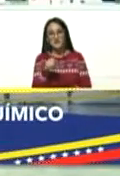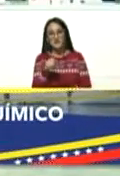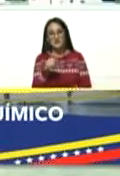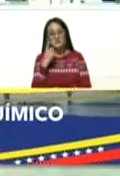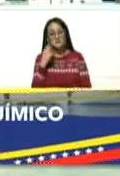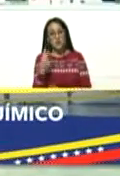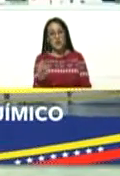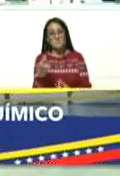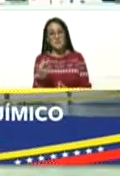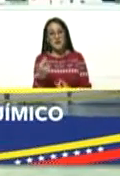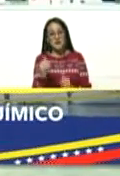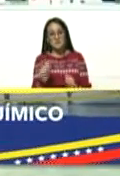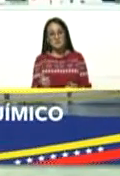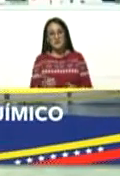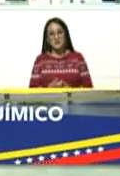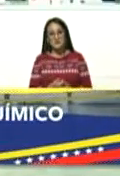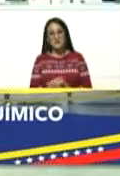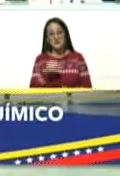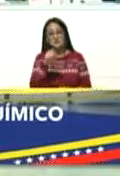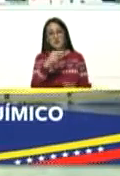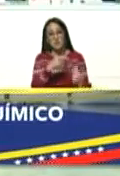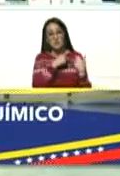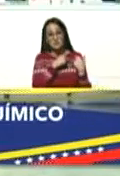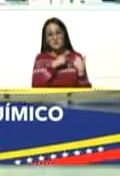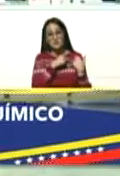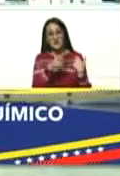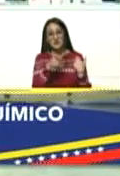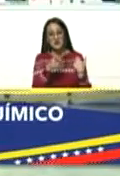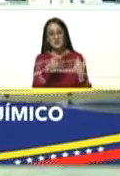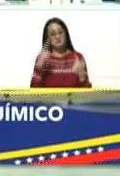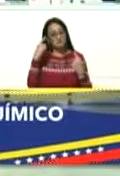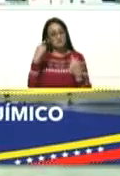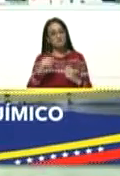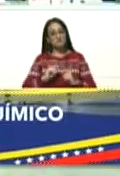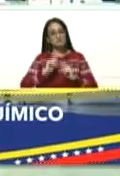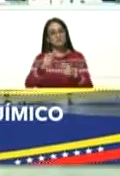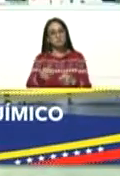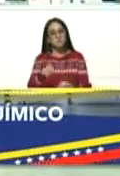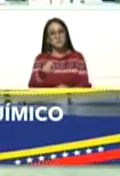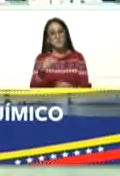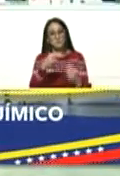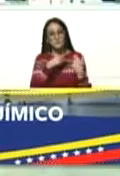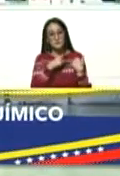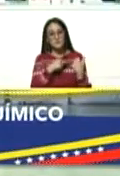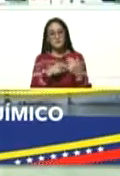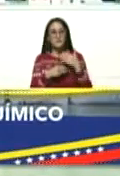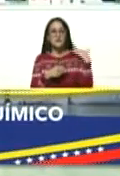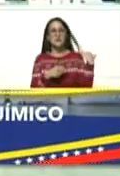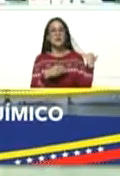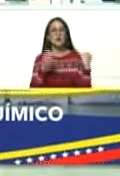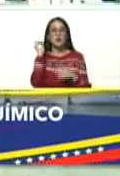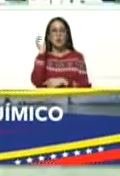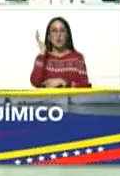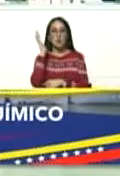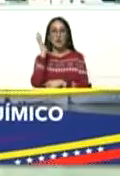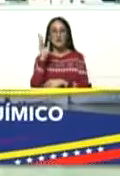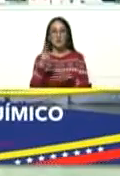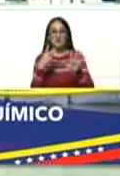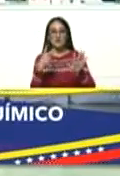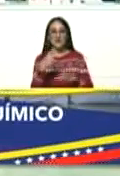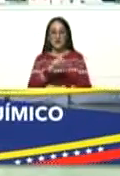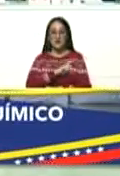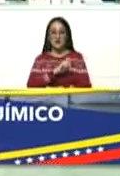las pilas y se activen. Es su responsabilidad, se la dejo, me rinde cuentas de ello en el Congreso del 17 de